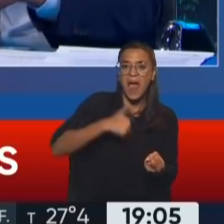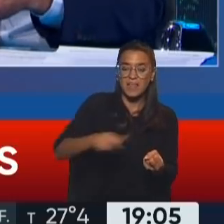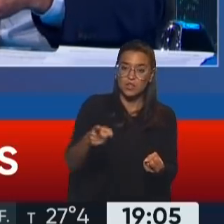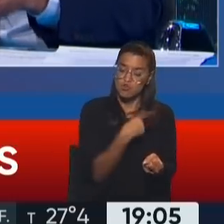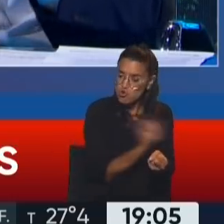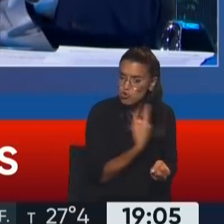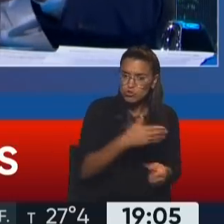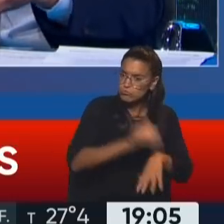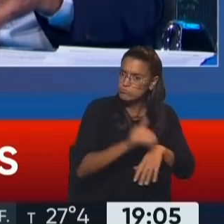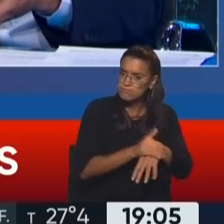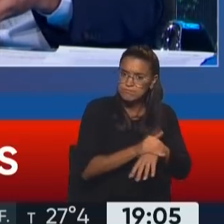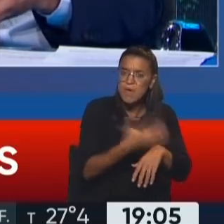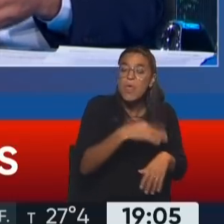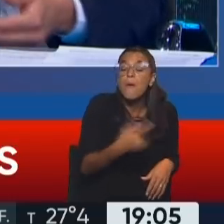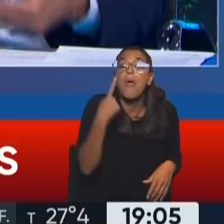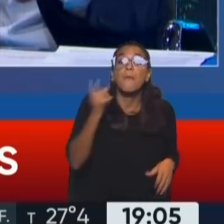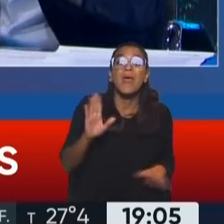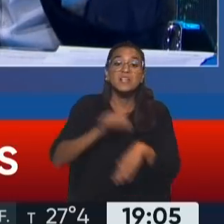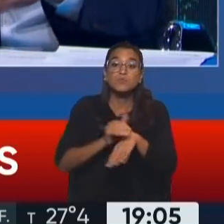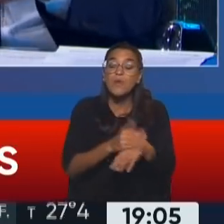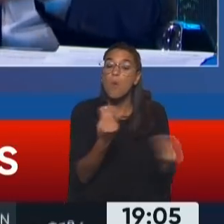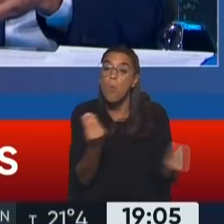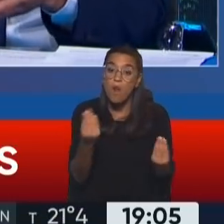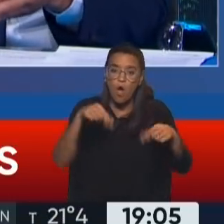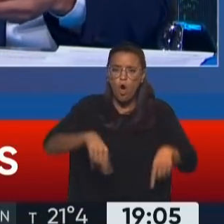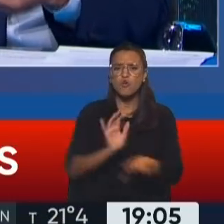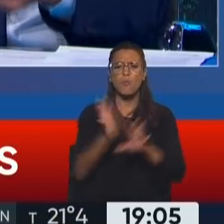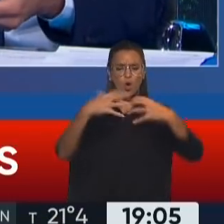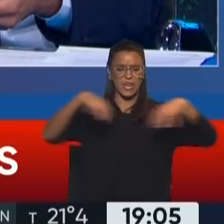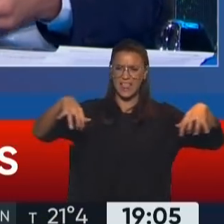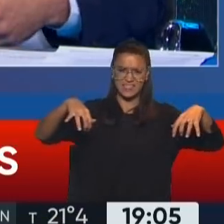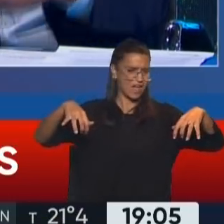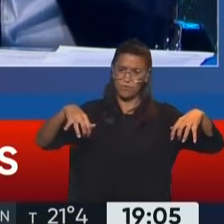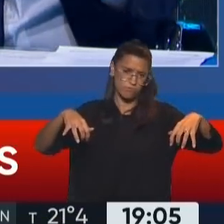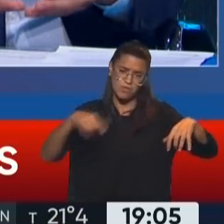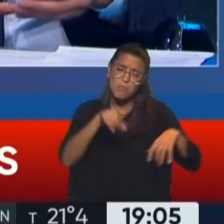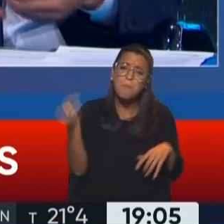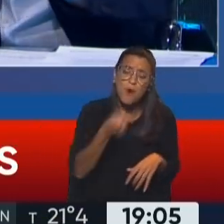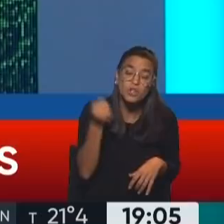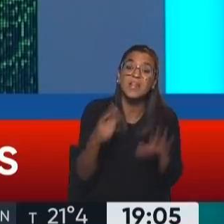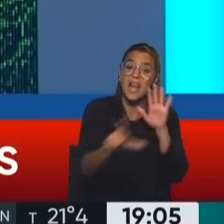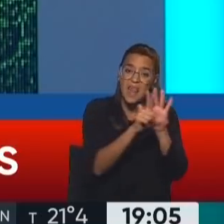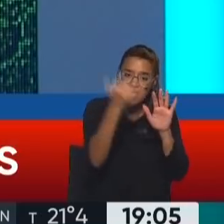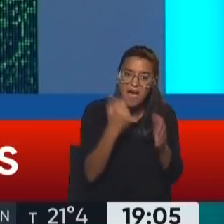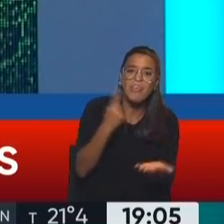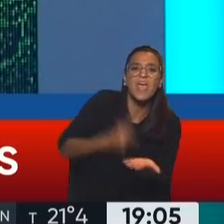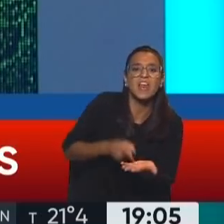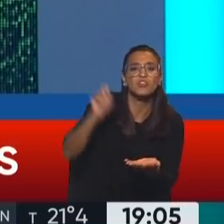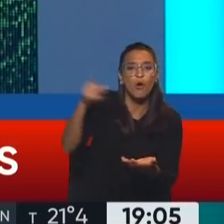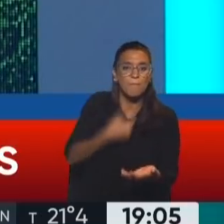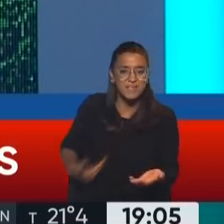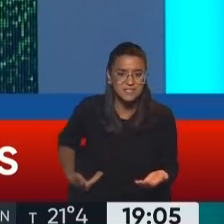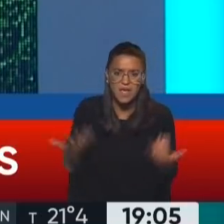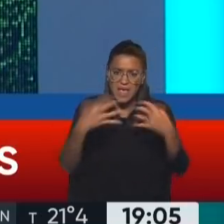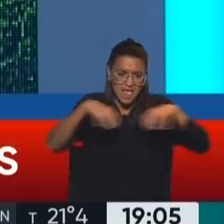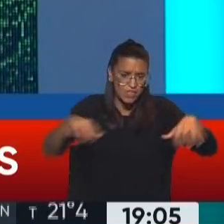preparar, te tenés que comprometer y tenés que evaluar las responsabilidades que hay. Y hoy aparece como si hubiera una grieta, y eso me parece importante. Hay una ley, hay un decreto del presidente, con lo cual no hay